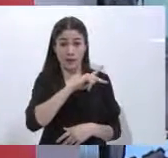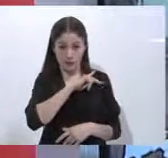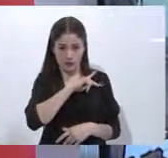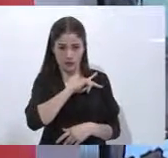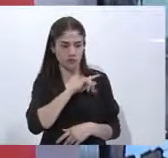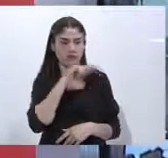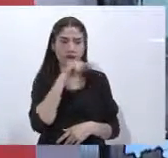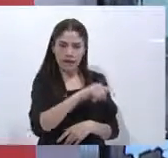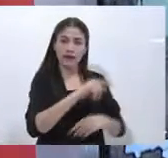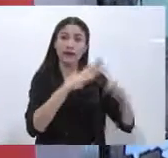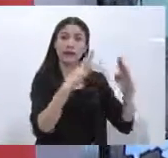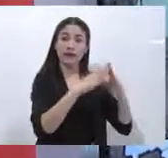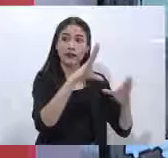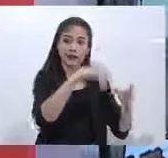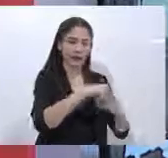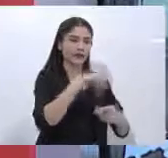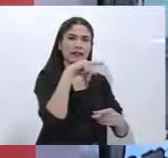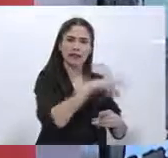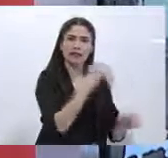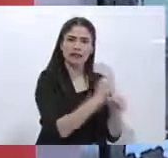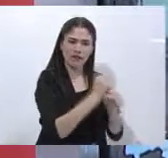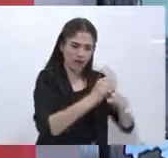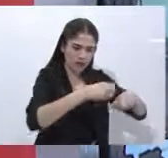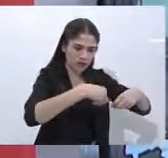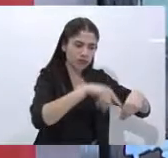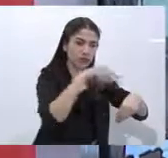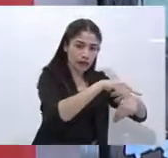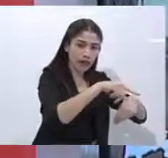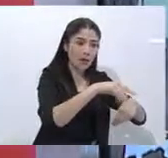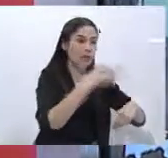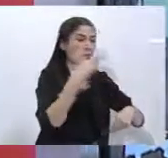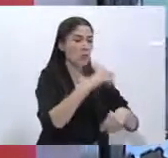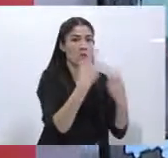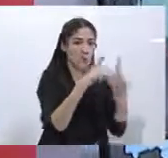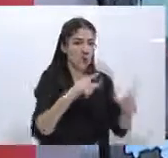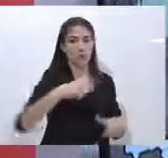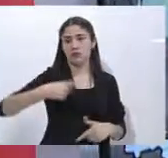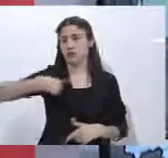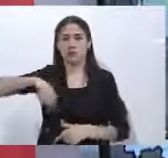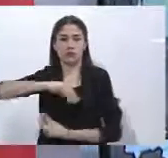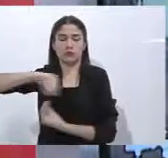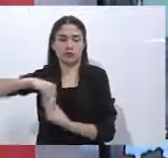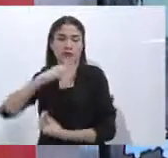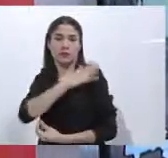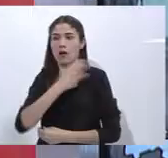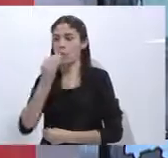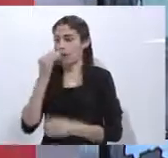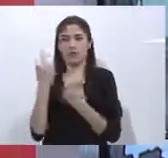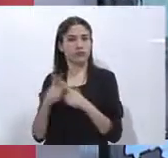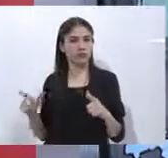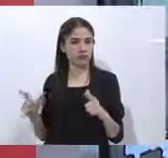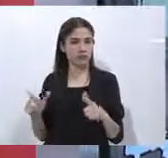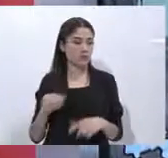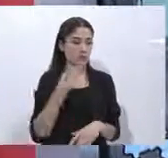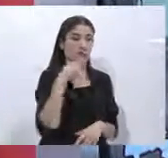da de comer a nosotros el productor es nuestro amigo si ese productor no sé que hubiera corrido de nosotras